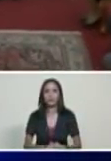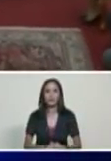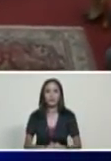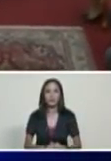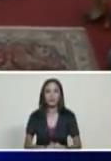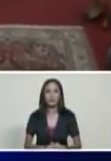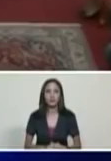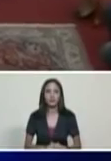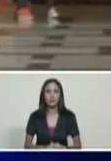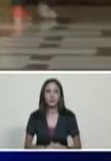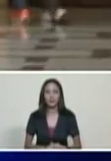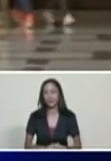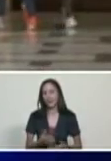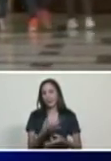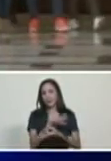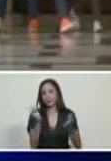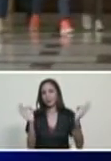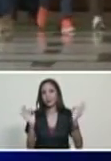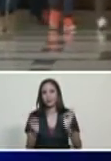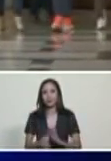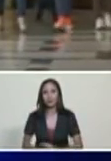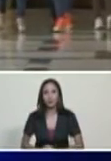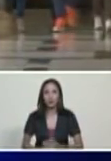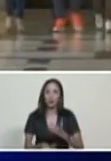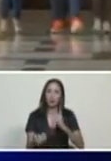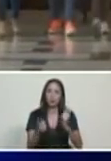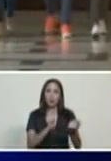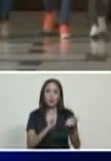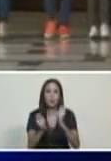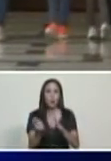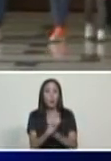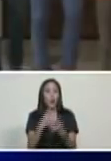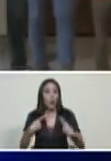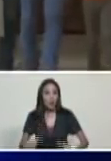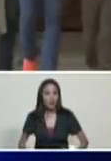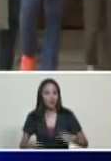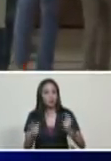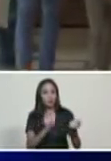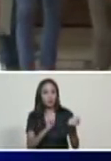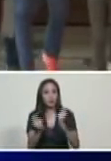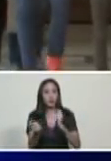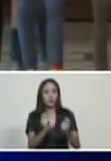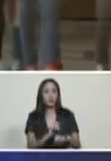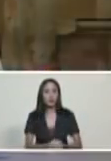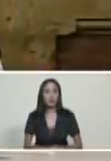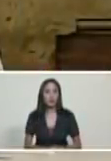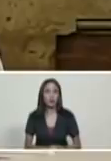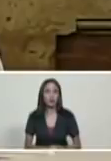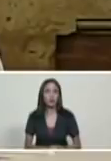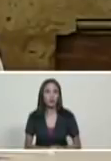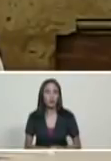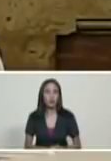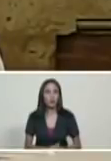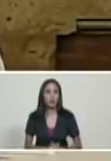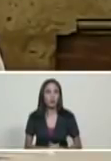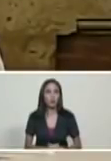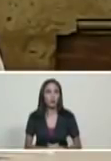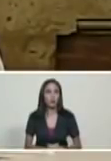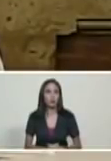Es un fajador. Estuvimos hablando de nuestra vida, de la vida de él. Y también estuve recordando muchas cosas de la